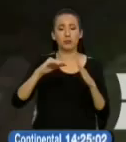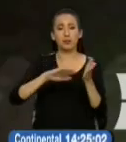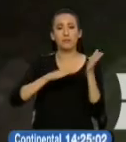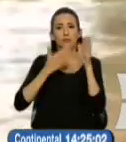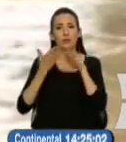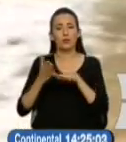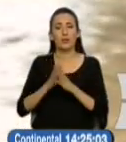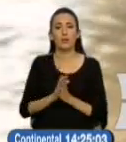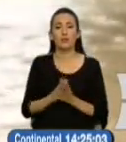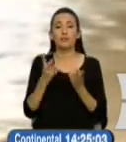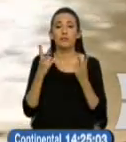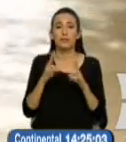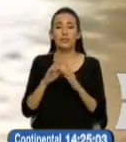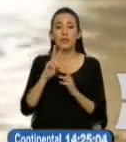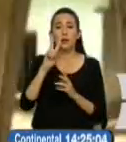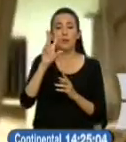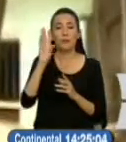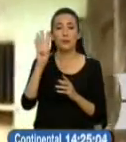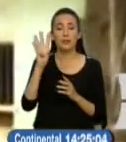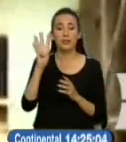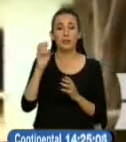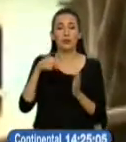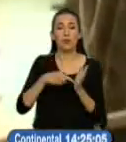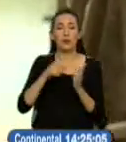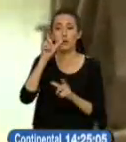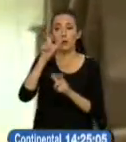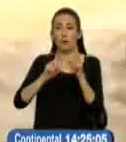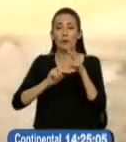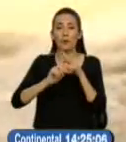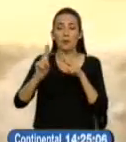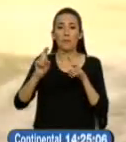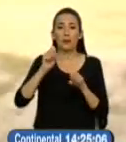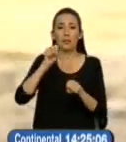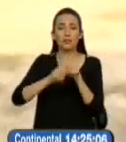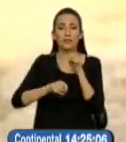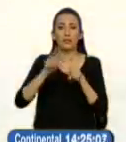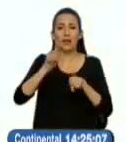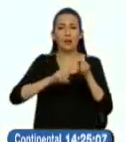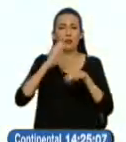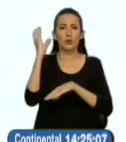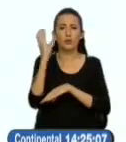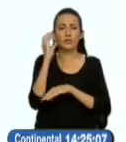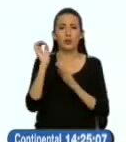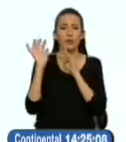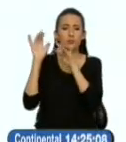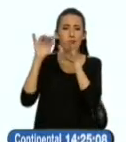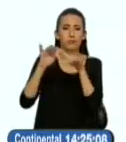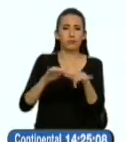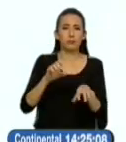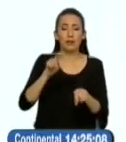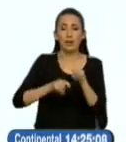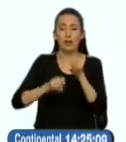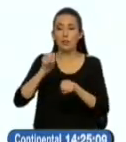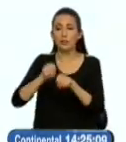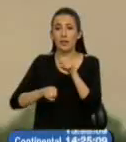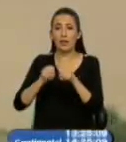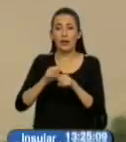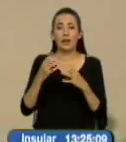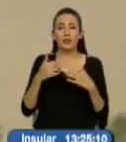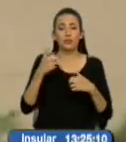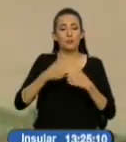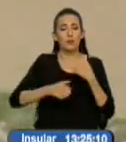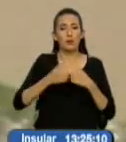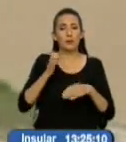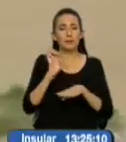Bogotá. Además, asciende a 24.000 el número de damnificados. En Barranquilla, varios arroyos se desbordaron provocando graves inundaciones. Fanny